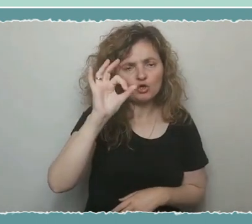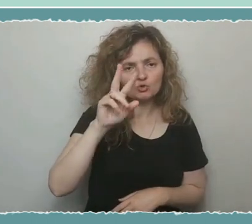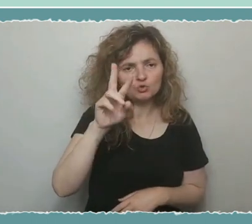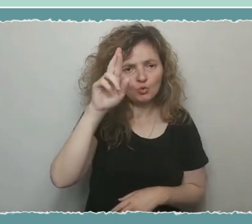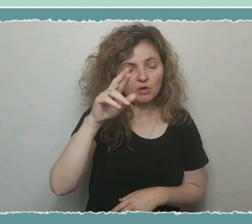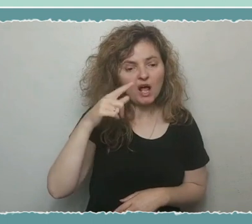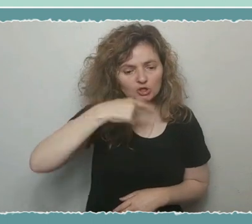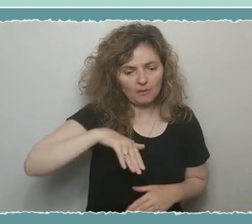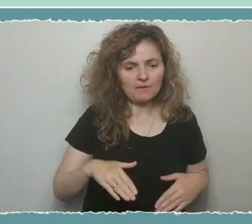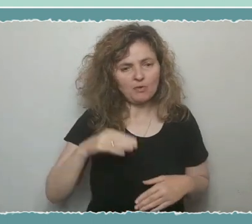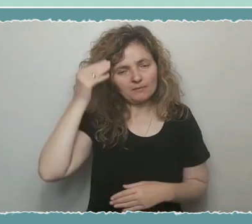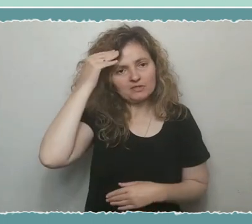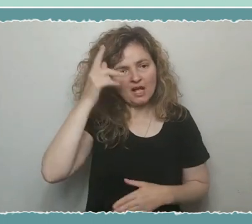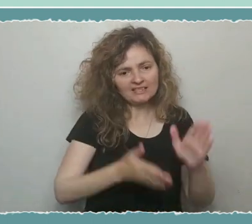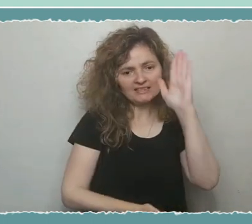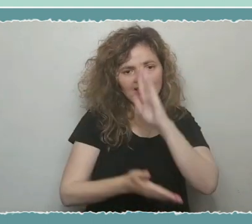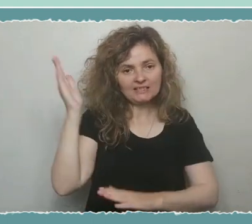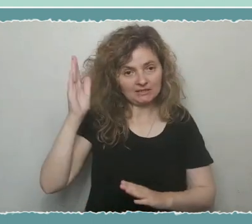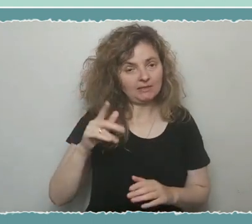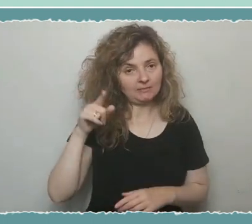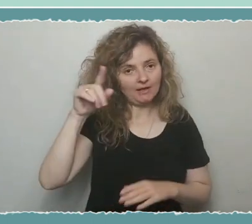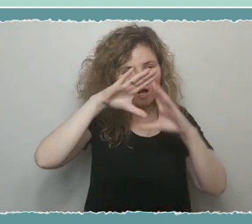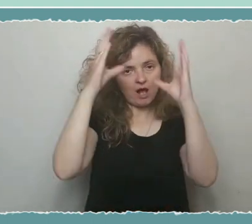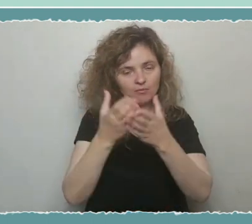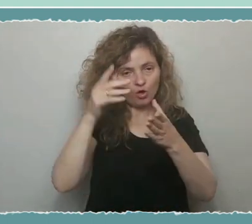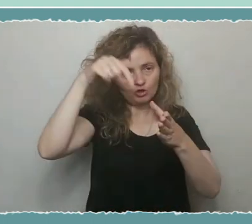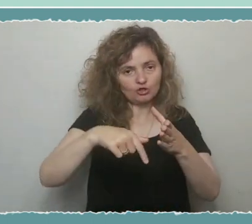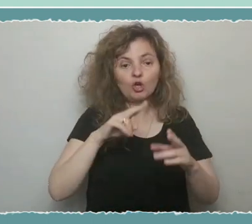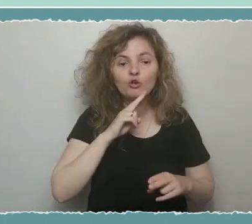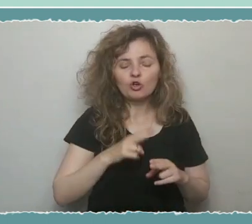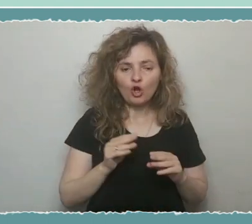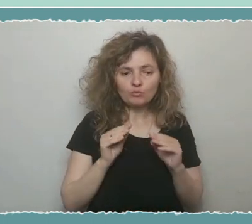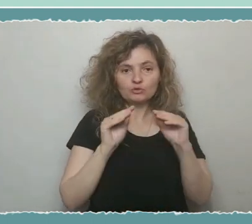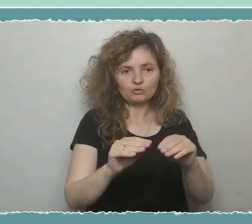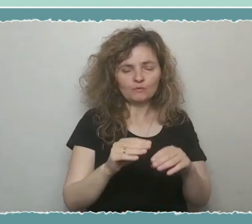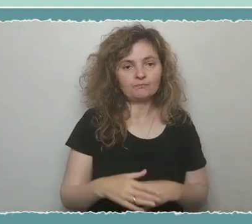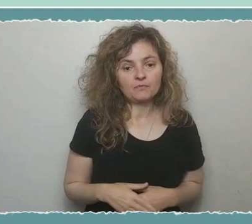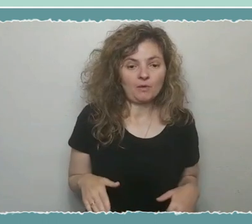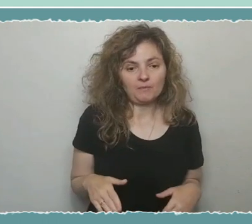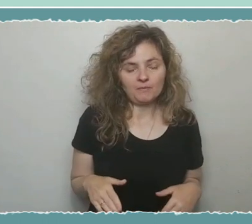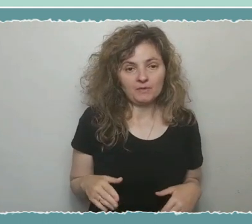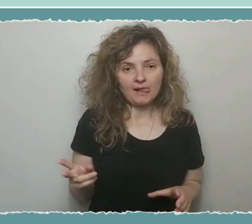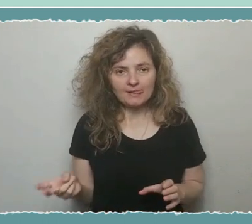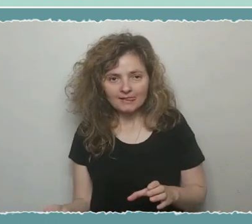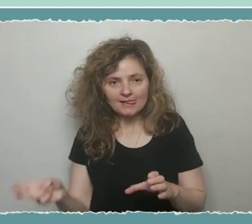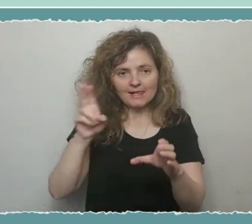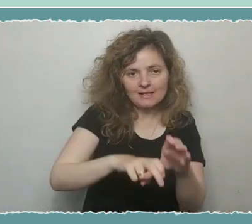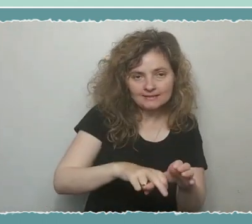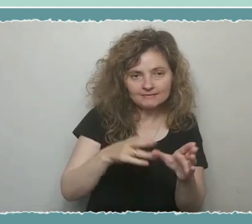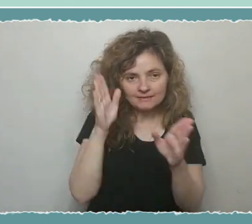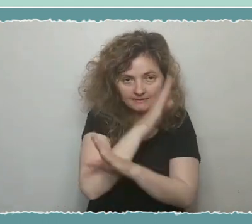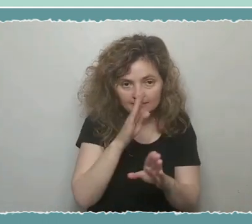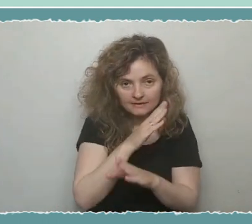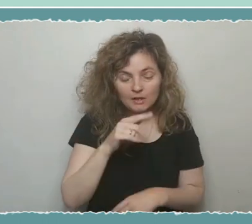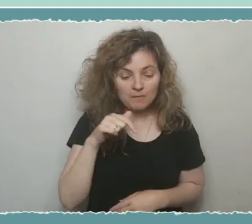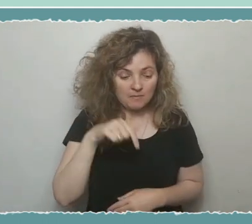aquel barco iba a ir ao polo que... Sur era o nome que tiña o barco. El meteuse no barco nas agochadas.